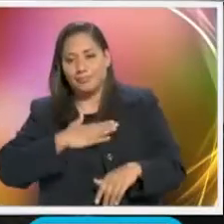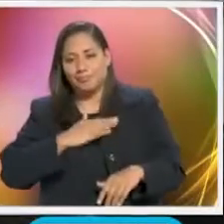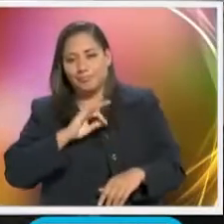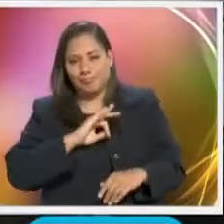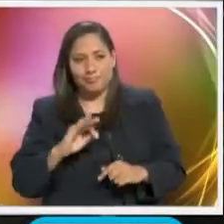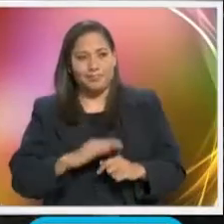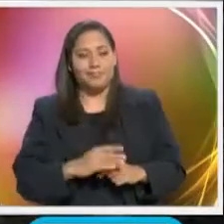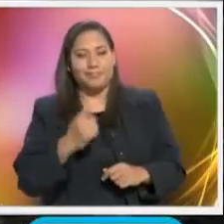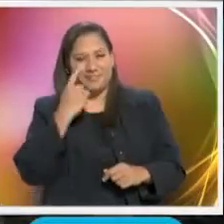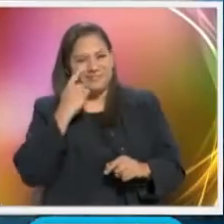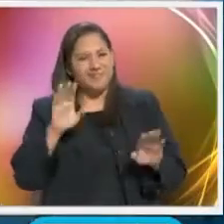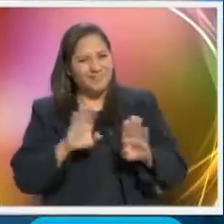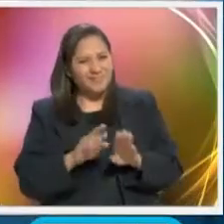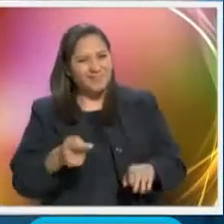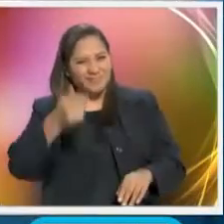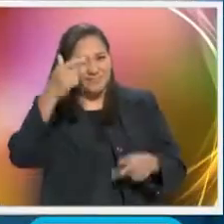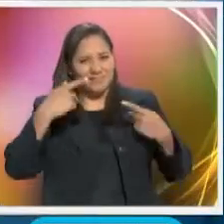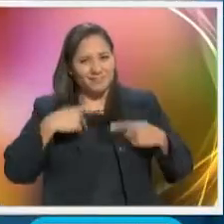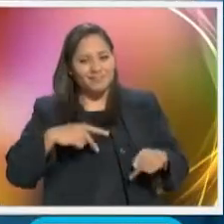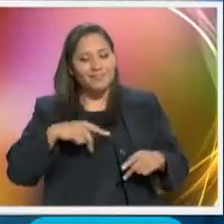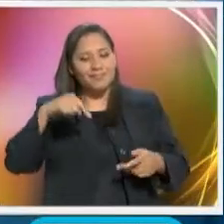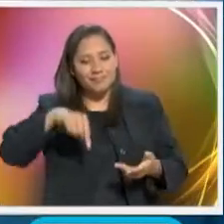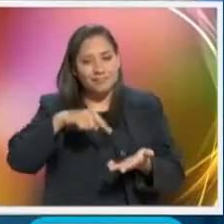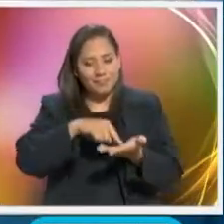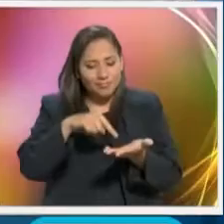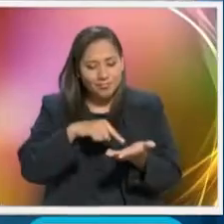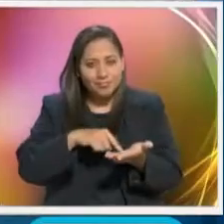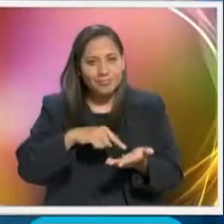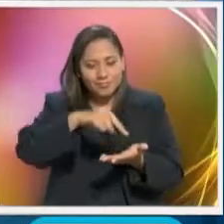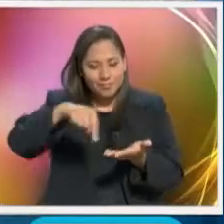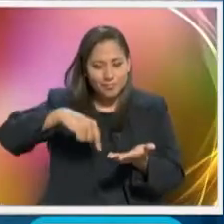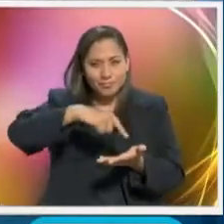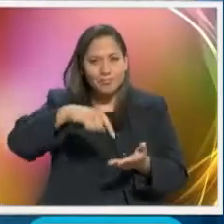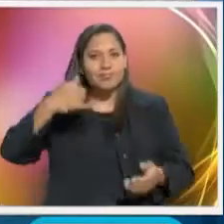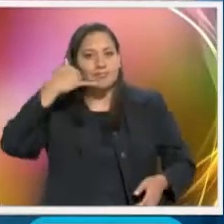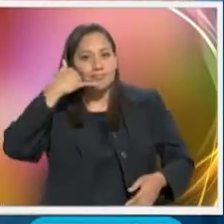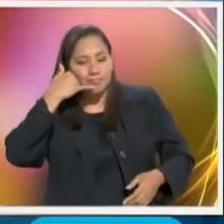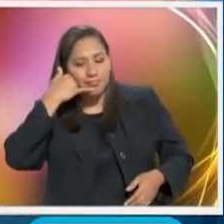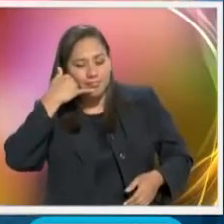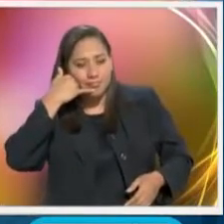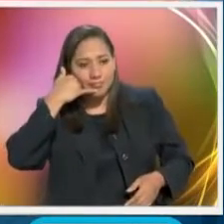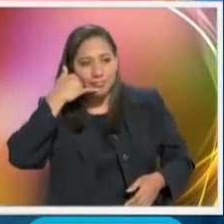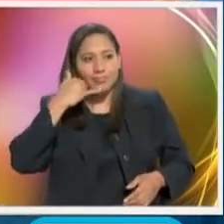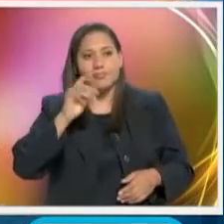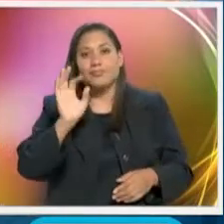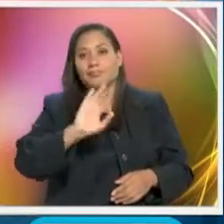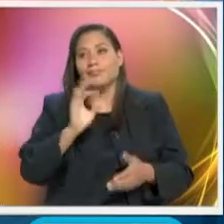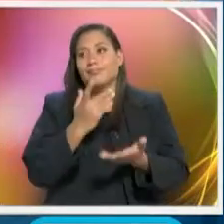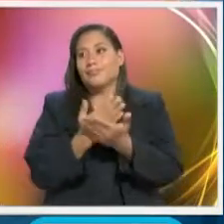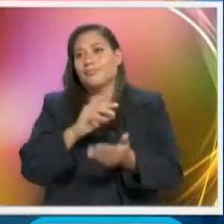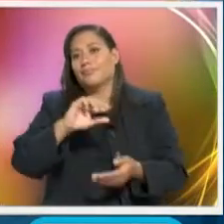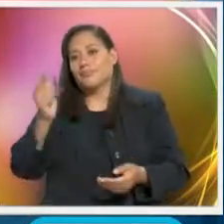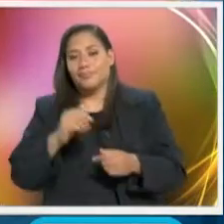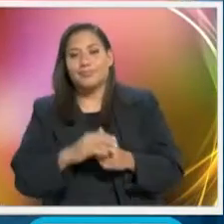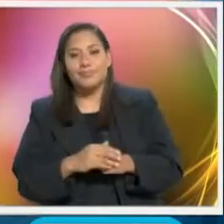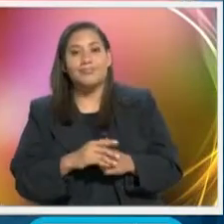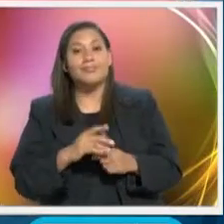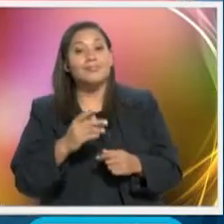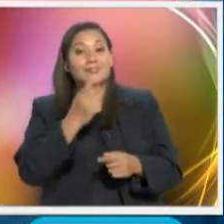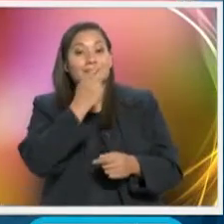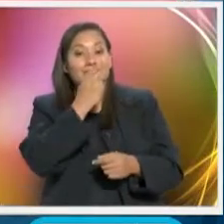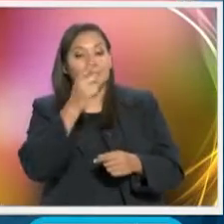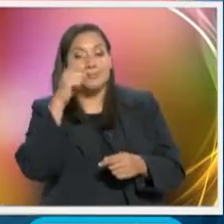imagínate cómo habrá sido la primera persona que tuvo teléfono en México. Se tuvo que esperar a que hubiera otro, porque si no se debe haber aburrido horrores. Cuentan que fue allá en